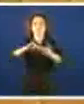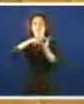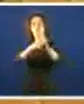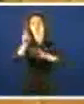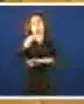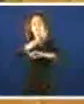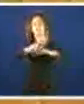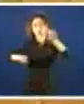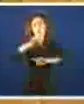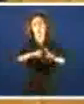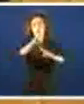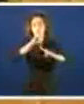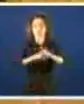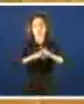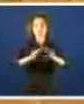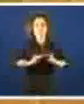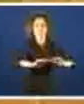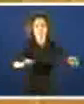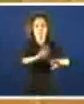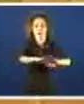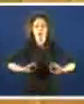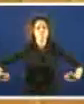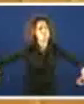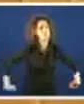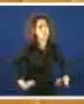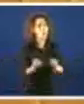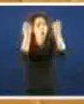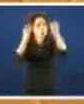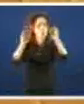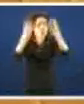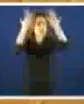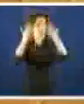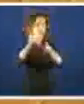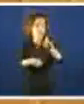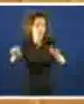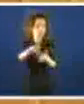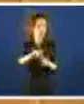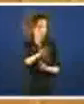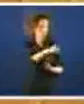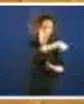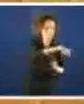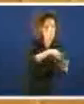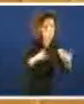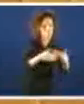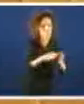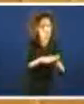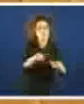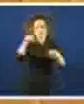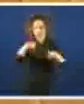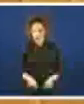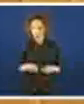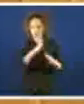exhortación elocuente á rebelión cívica fronte a un xogo parlamentar trucado a unhas